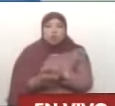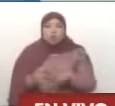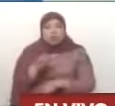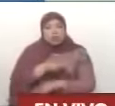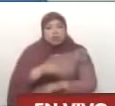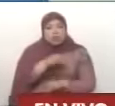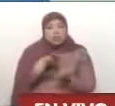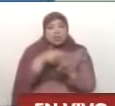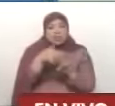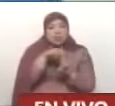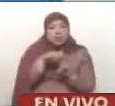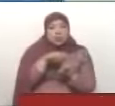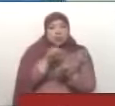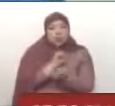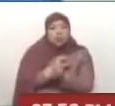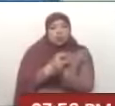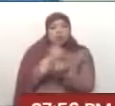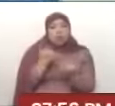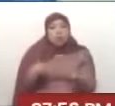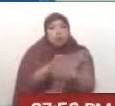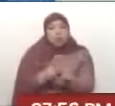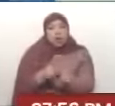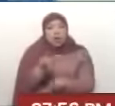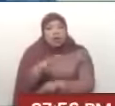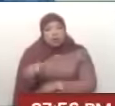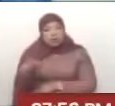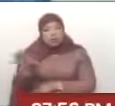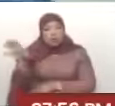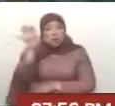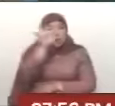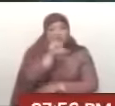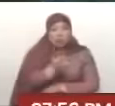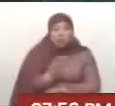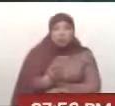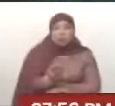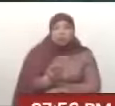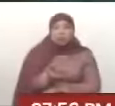a los países. Y bueno, en Nayib Bukele está diciendo que